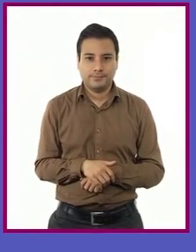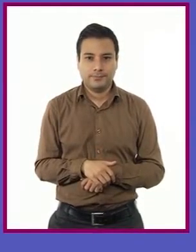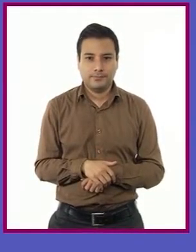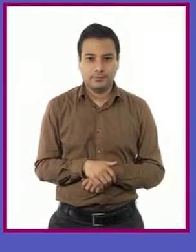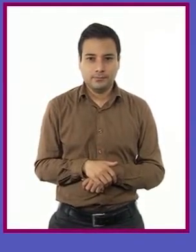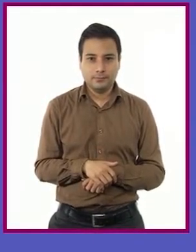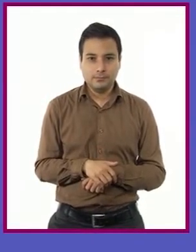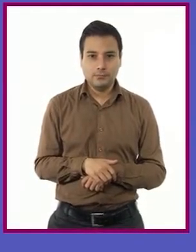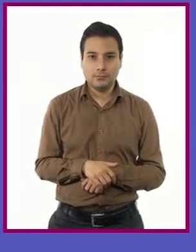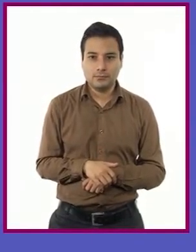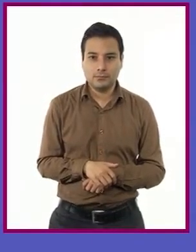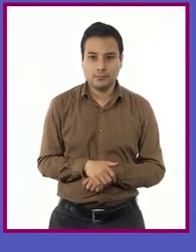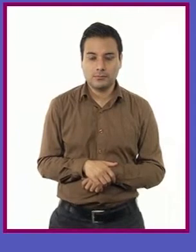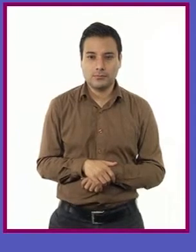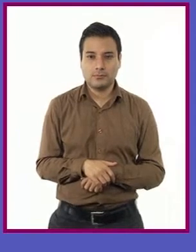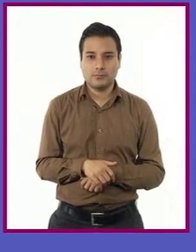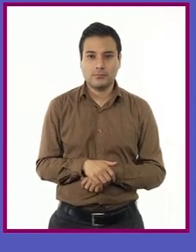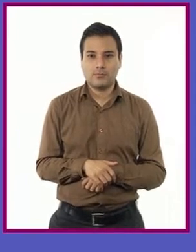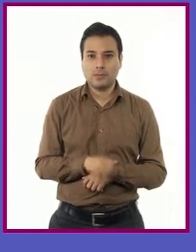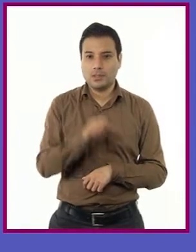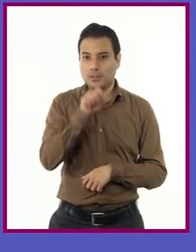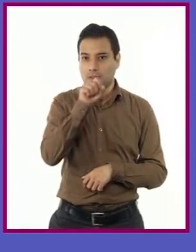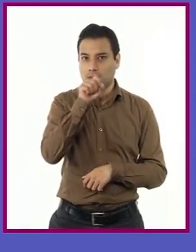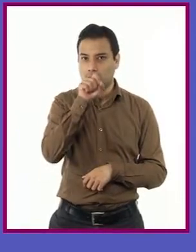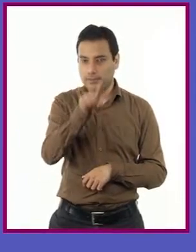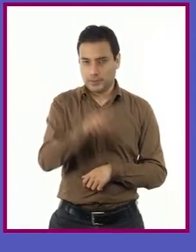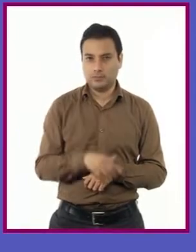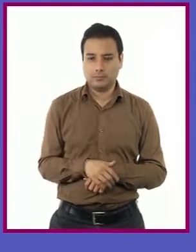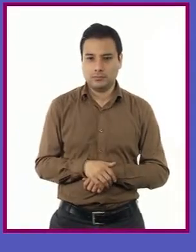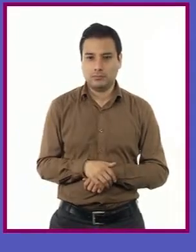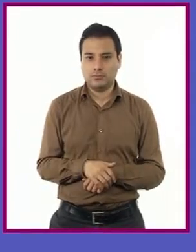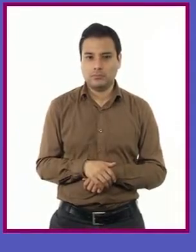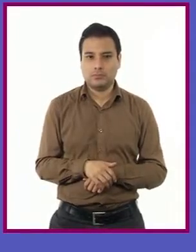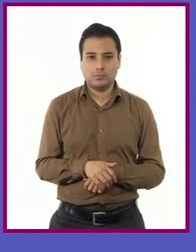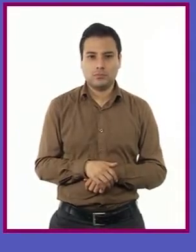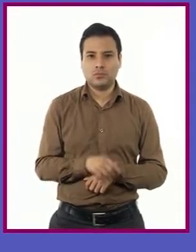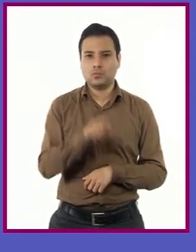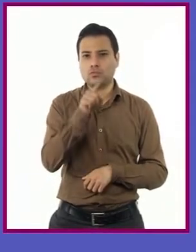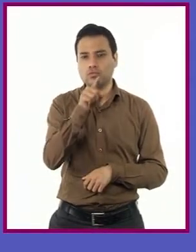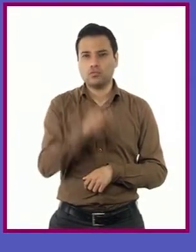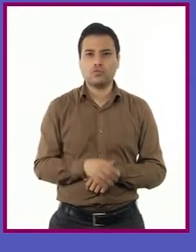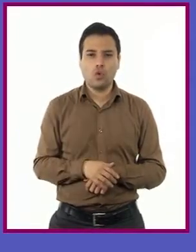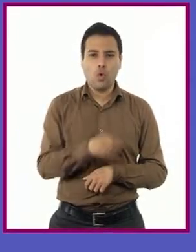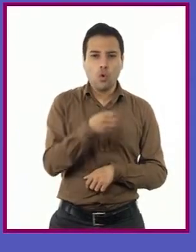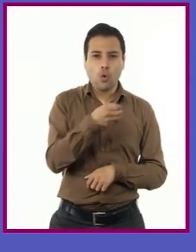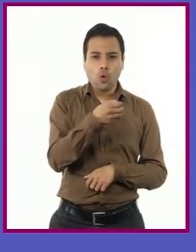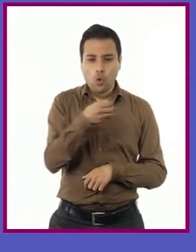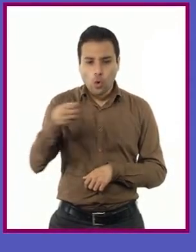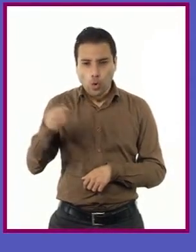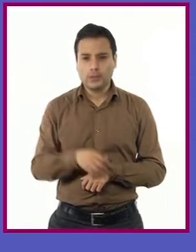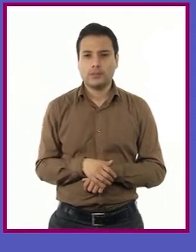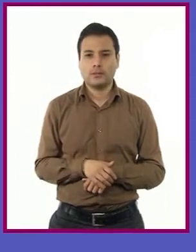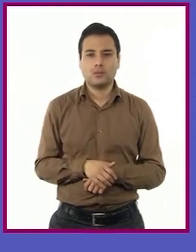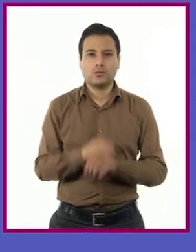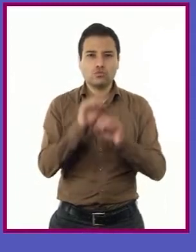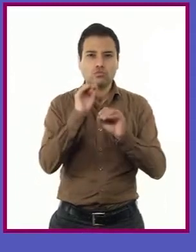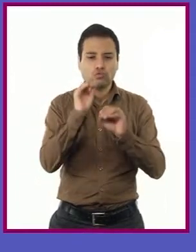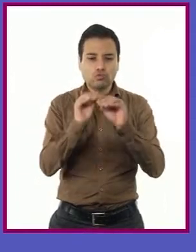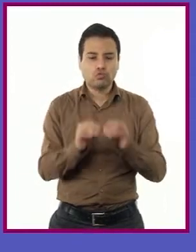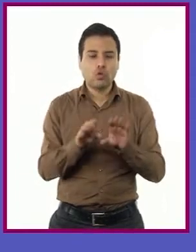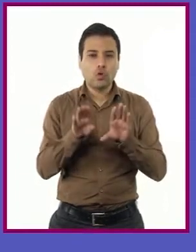del reglamento, debemos considerar el espacio gráfico y los recursos con los que lo vamos a editar. También